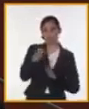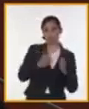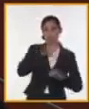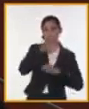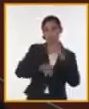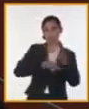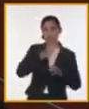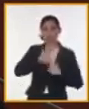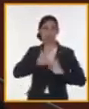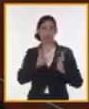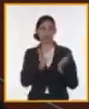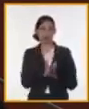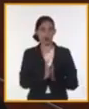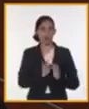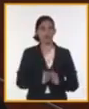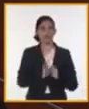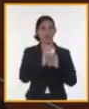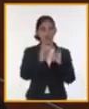que ha dado,